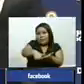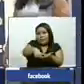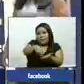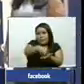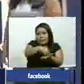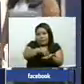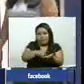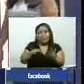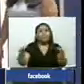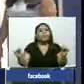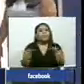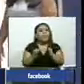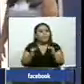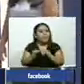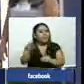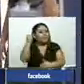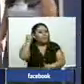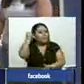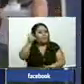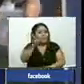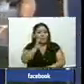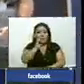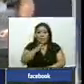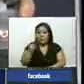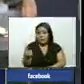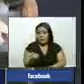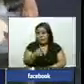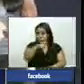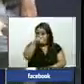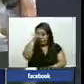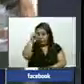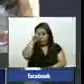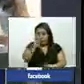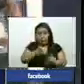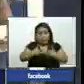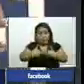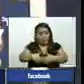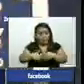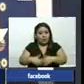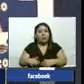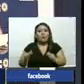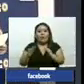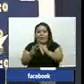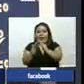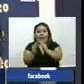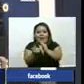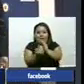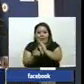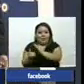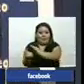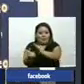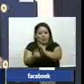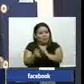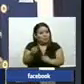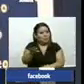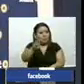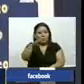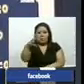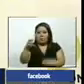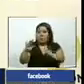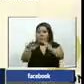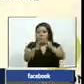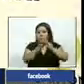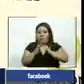es importante destacar que tanto los empleados de estas empresas como los habitantes de estas más de 40